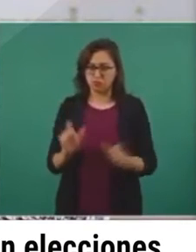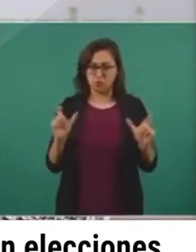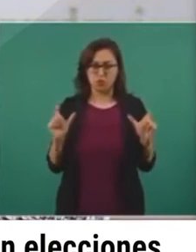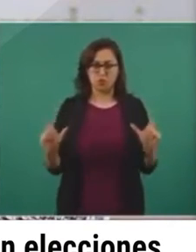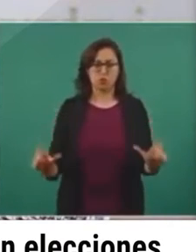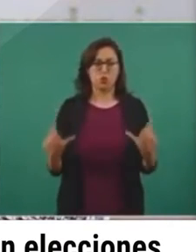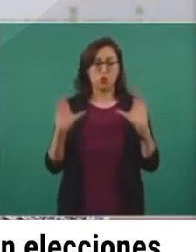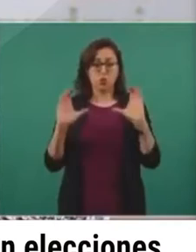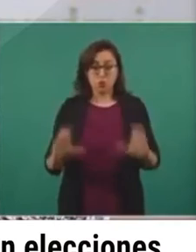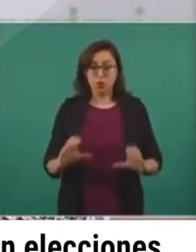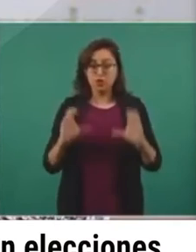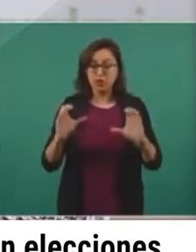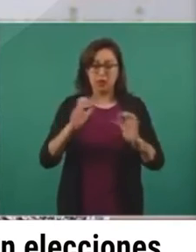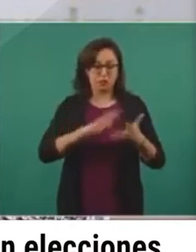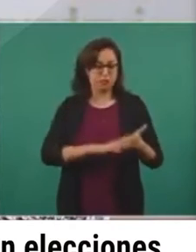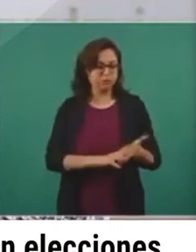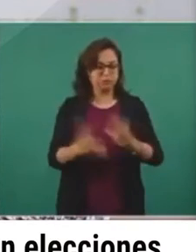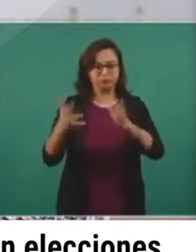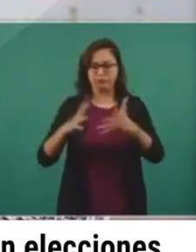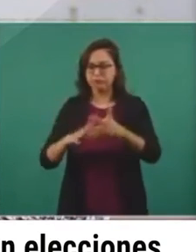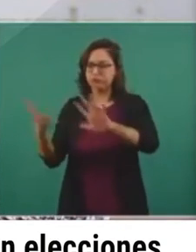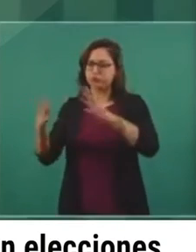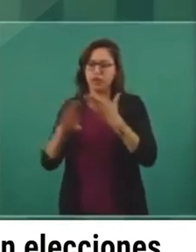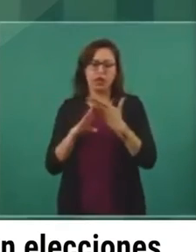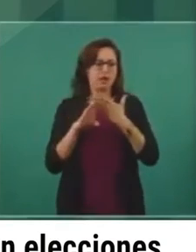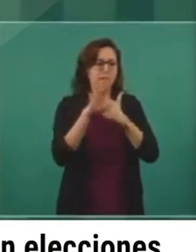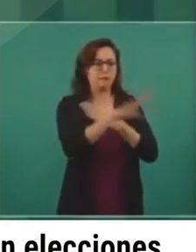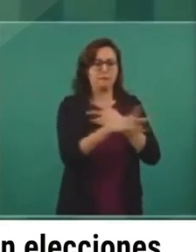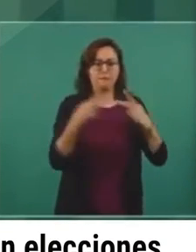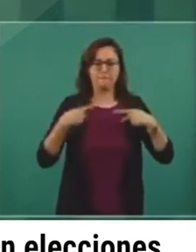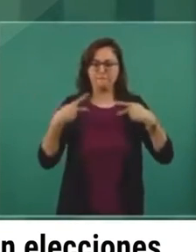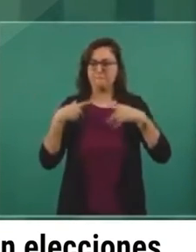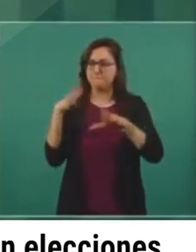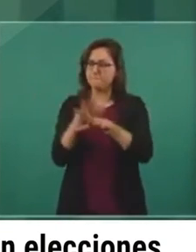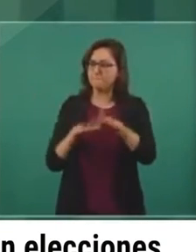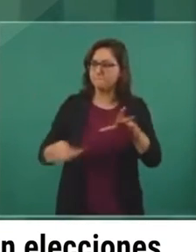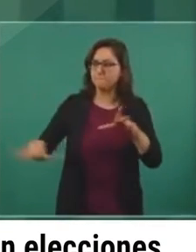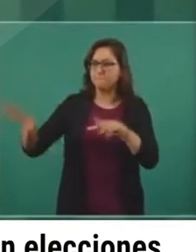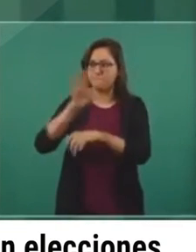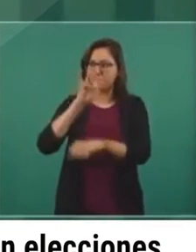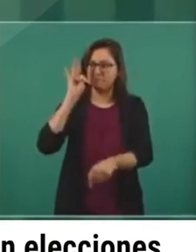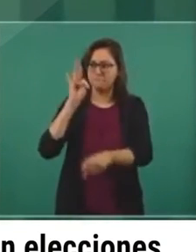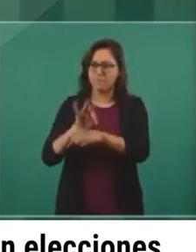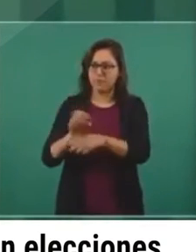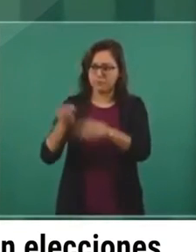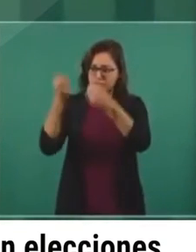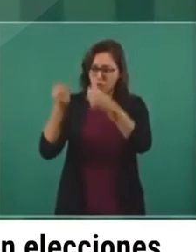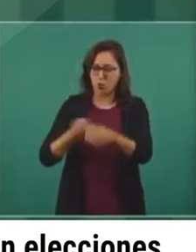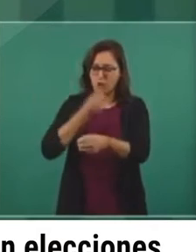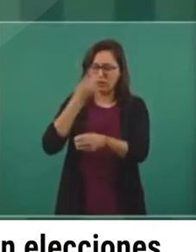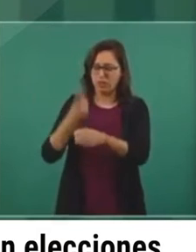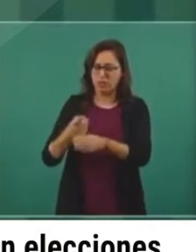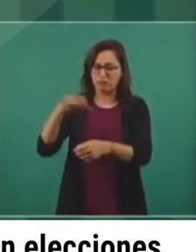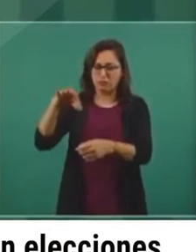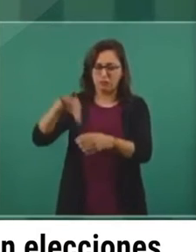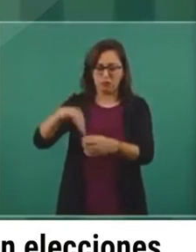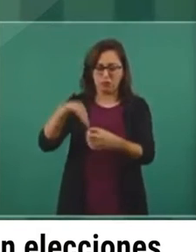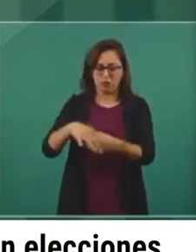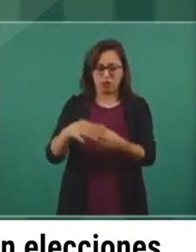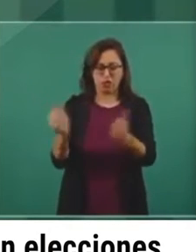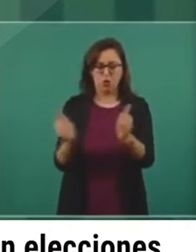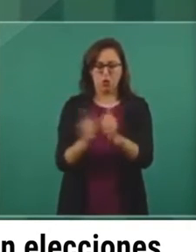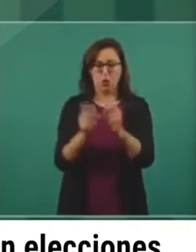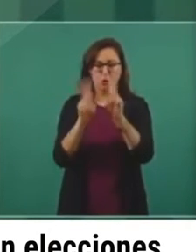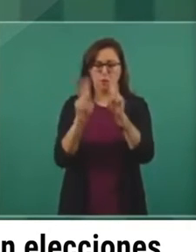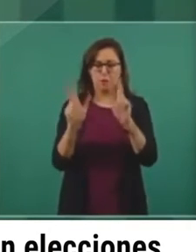El presidente Andrés Manuel López Obrador aseguró que está feliz, feliz, feliz porque continúe la transformación del país. Así